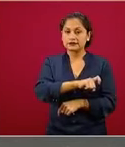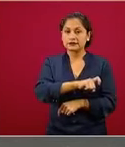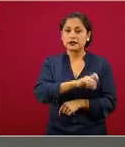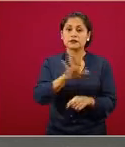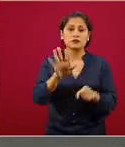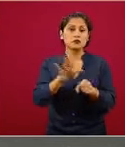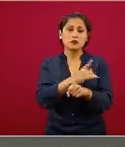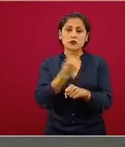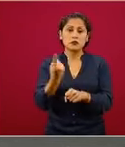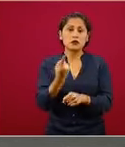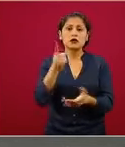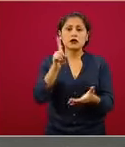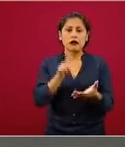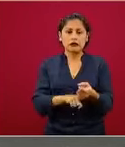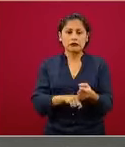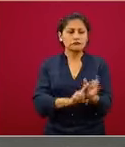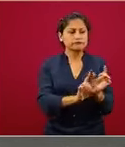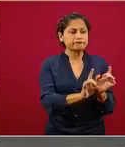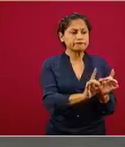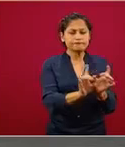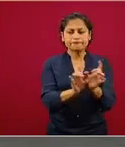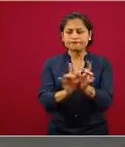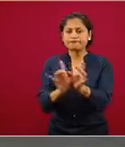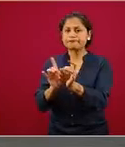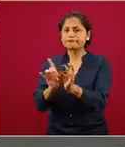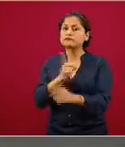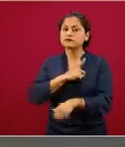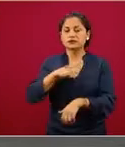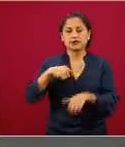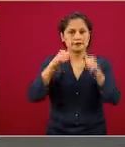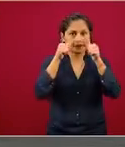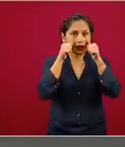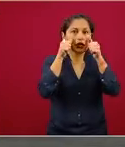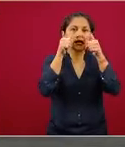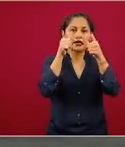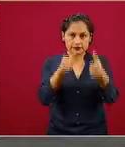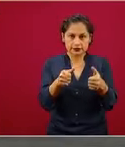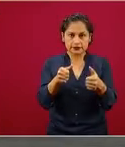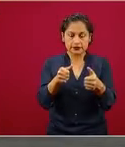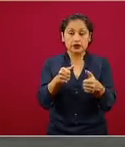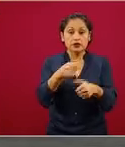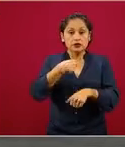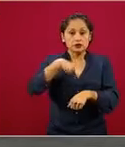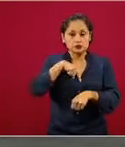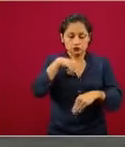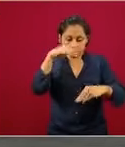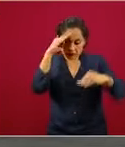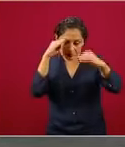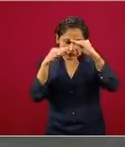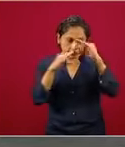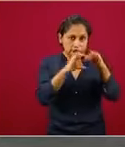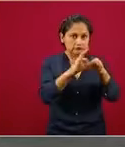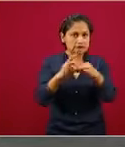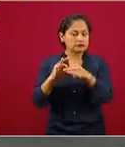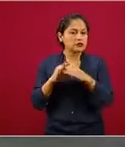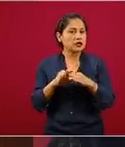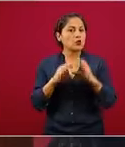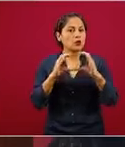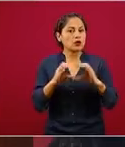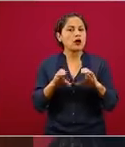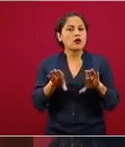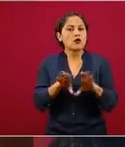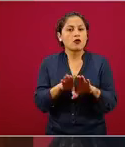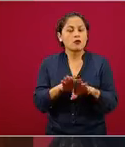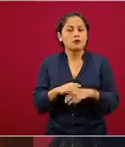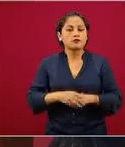elementos que considerar al mismo tiempo y encontrar el balance correcto entre ellos. De manera